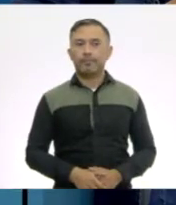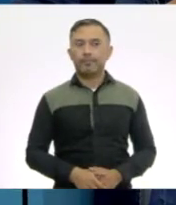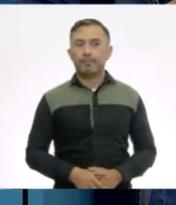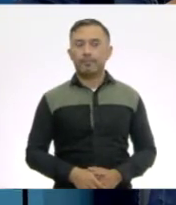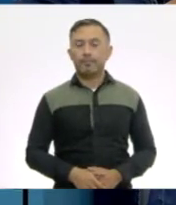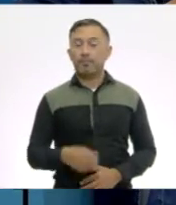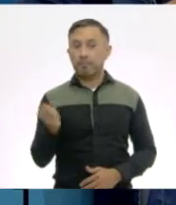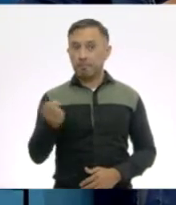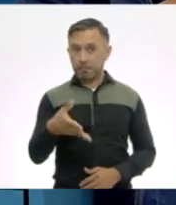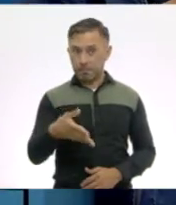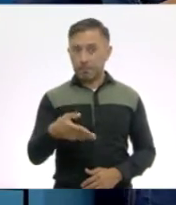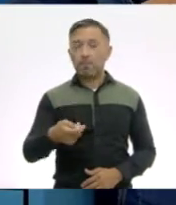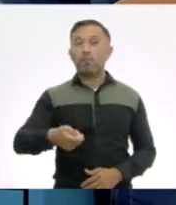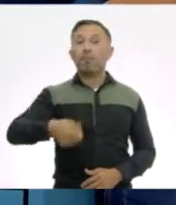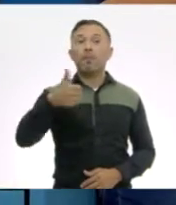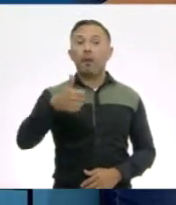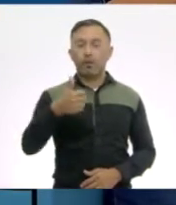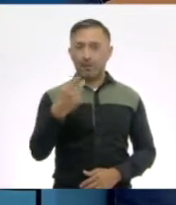3 es el primero.